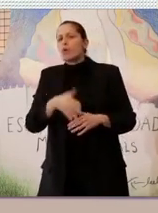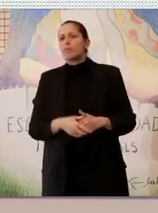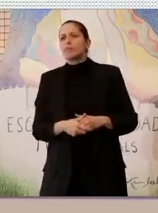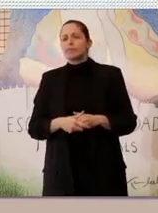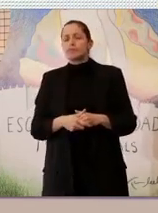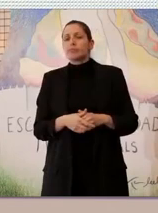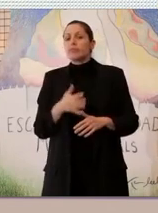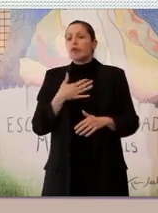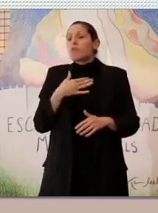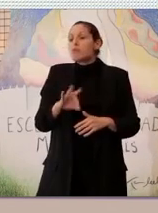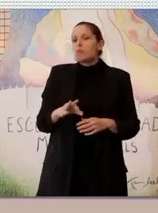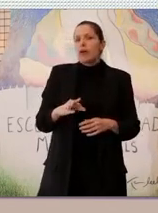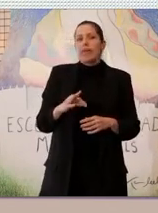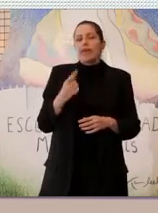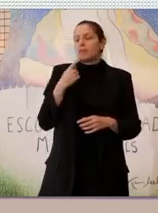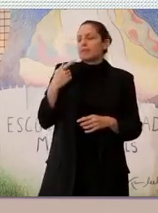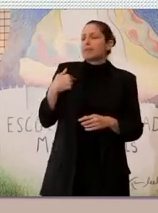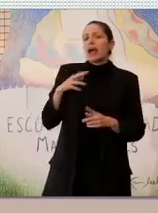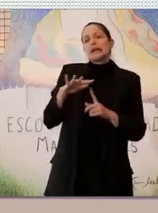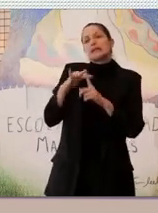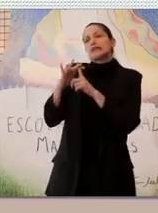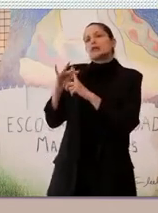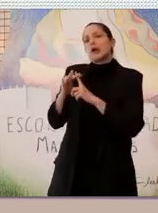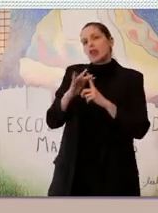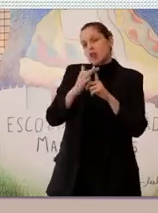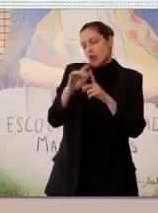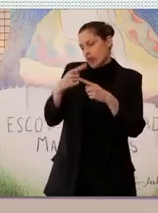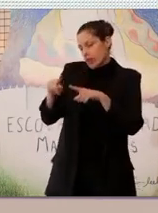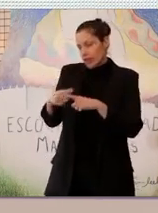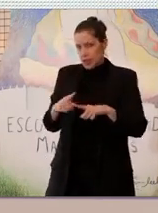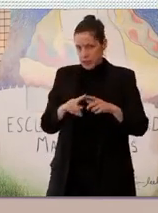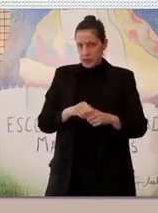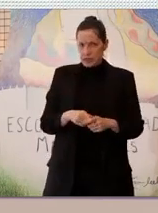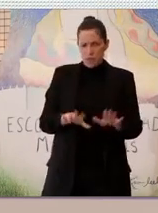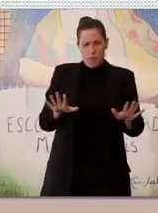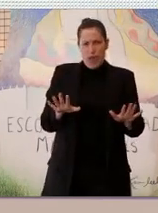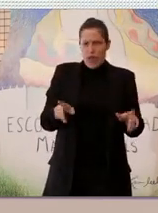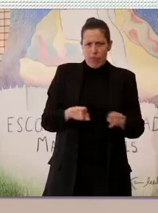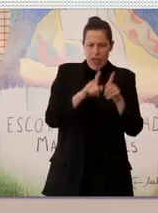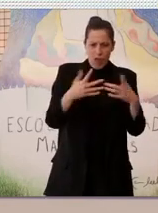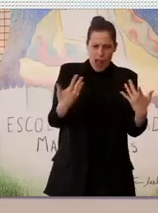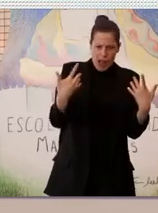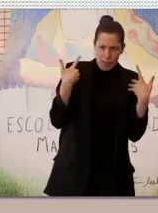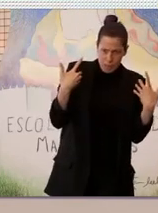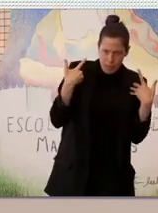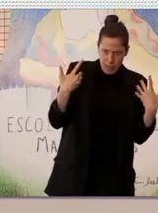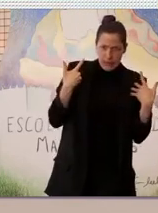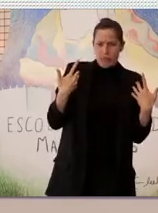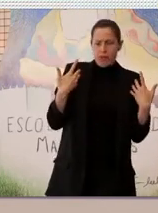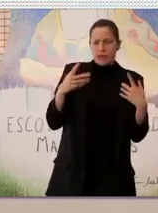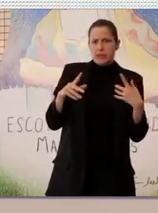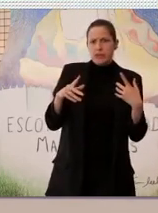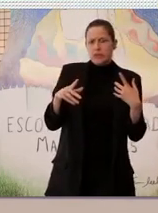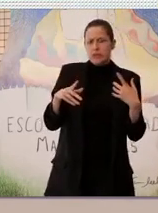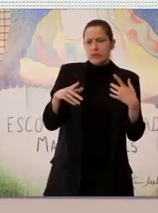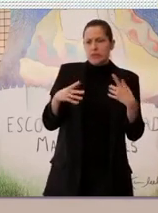serán situaciones distintas, hombre, sí, pero será igual la víctima, los actos de violencia y las posibilidades de investigación